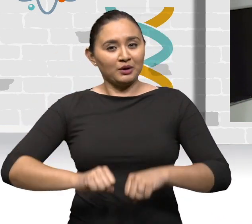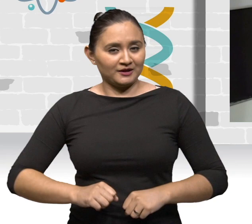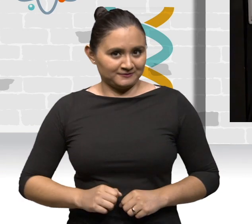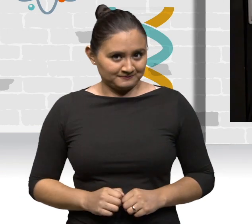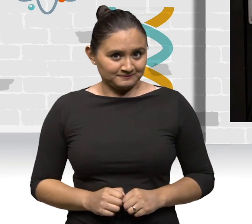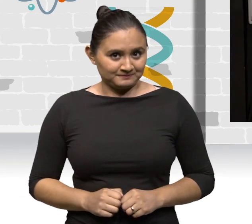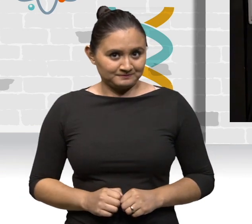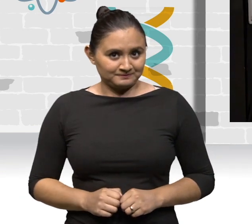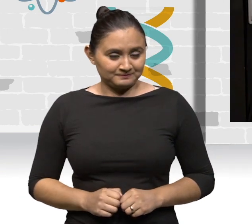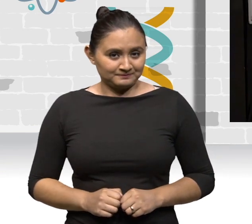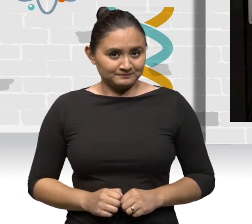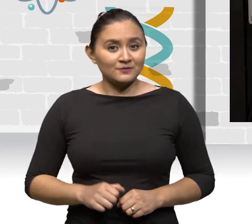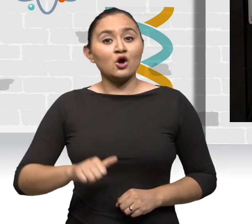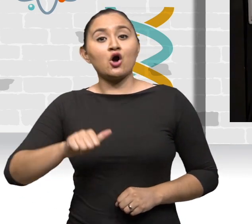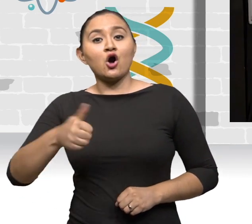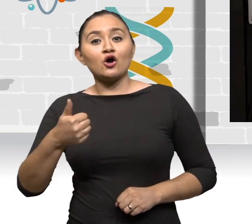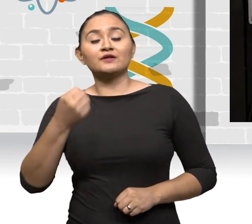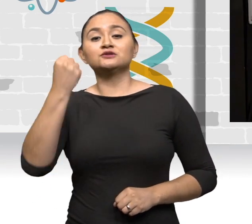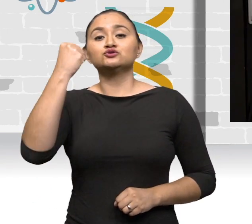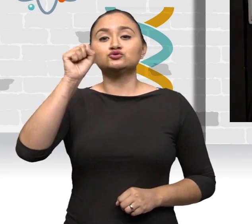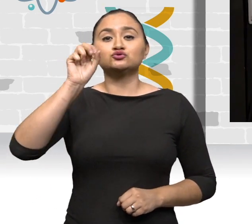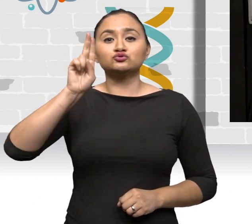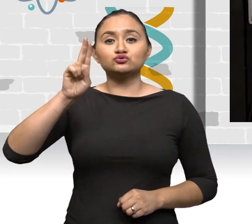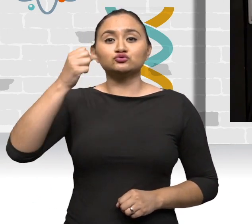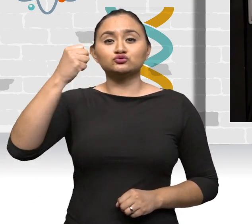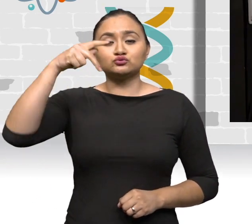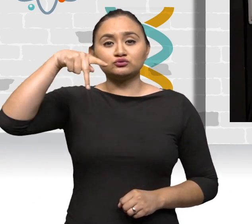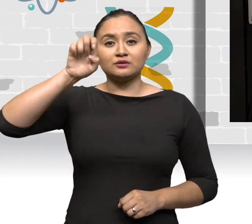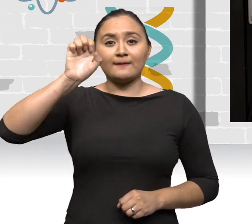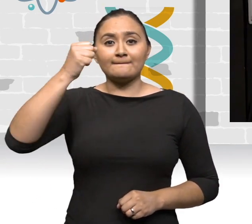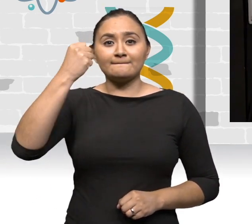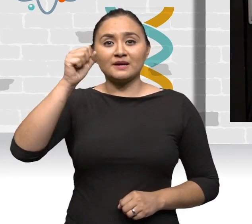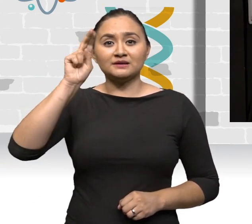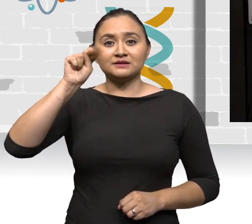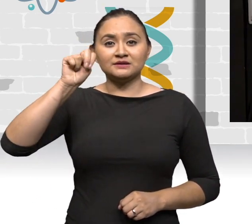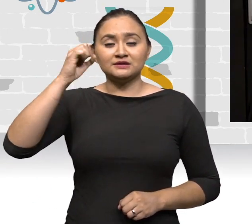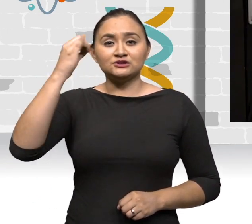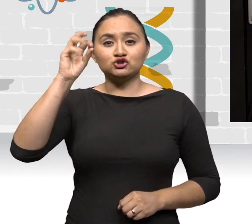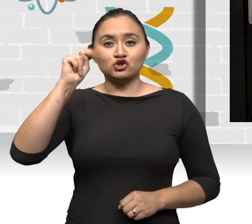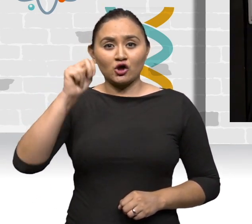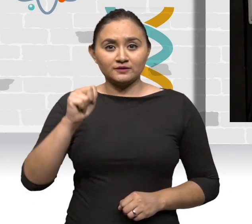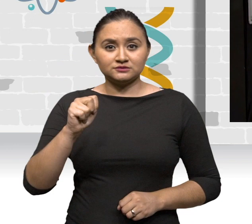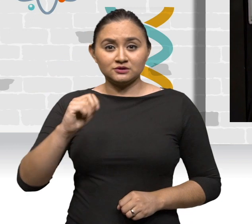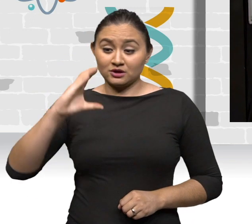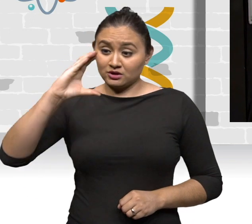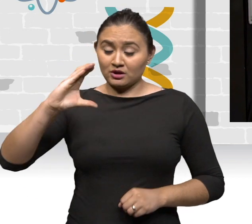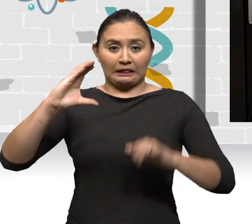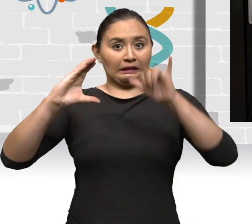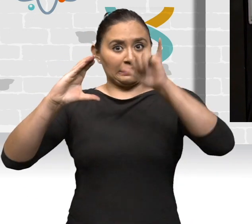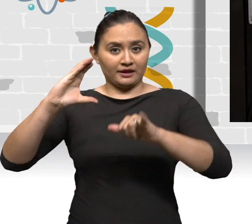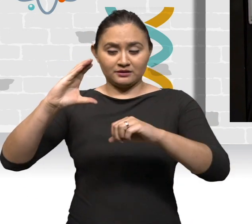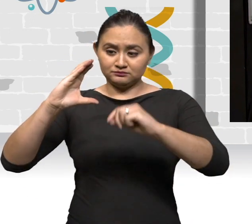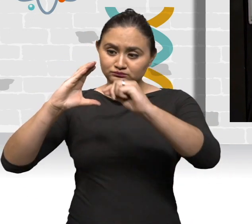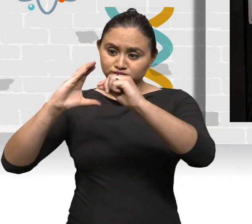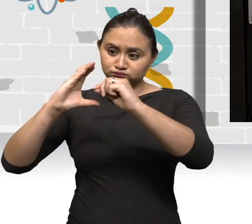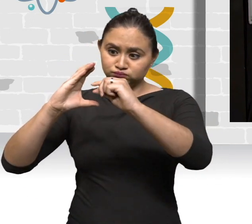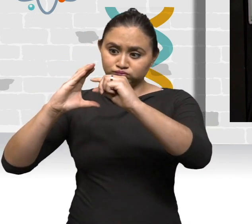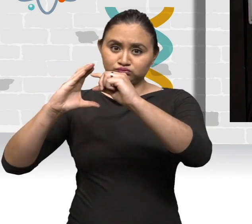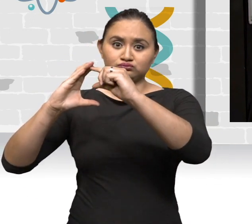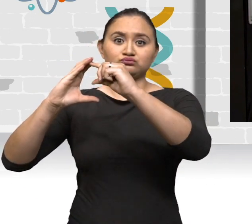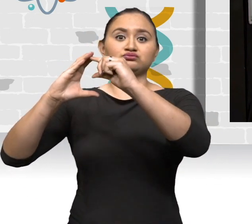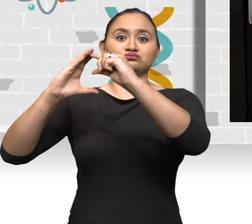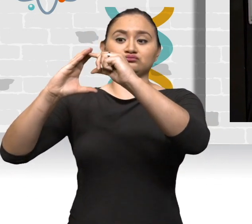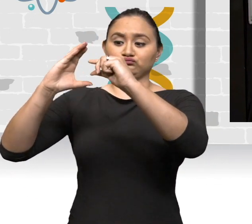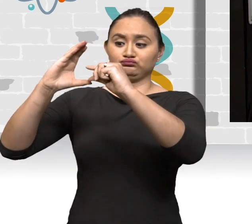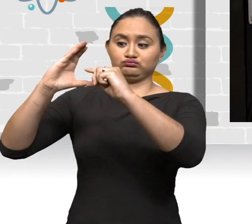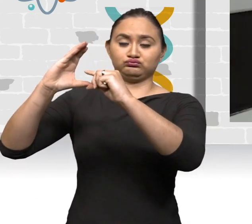partículas. Una de las características de las suspensiones es que son turbias y si se dejan en reposo se sedimentan, por lo que es sencillo